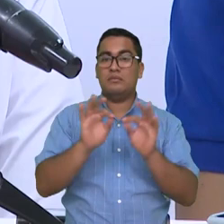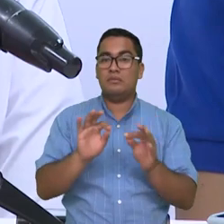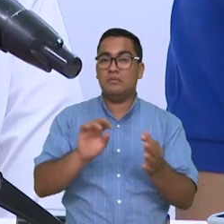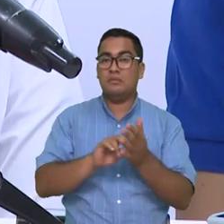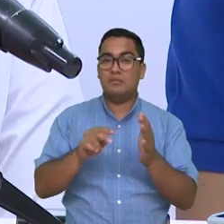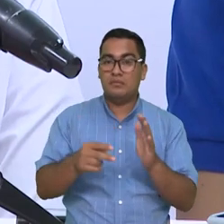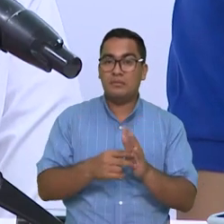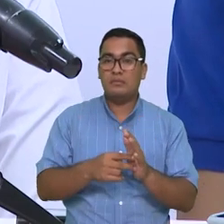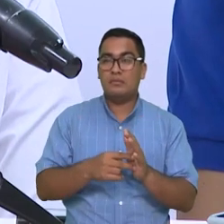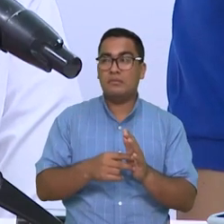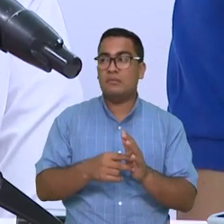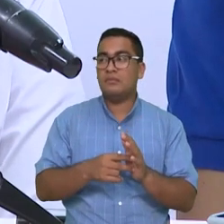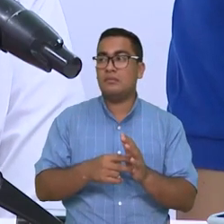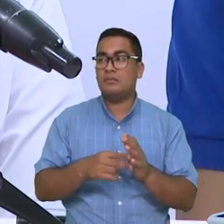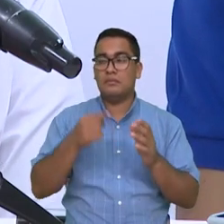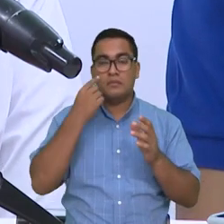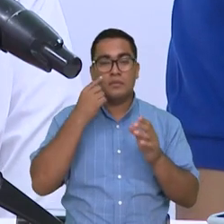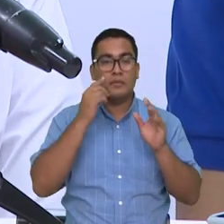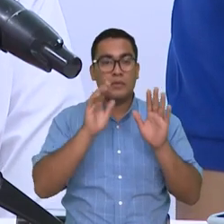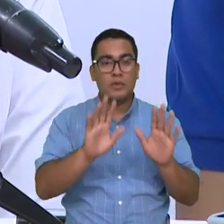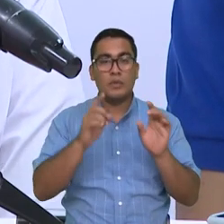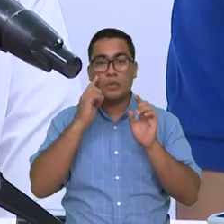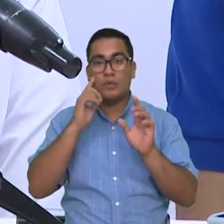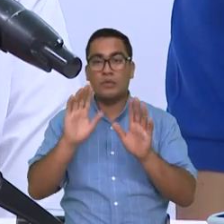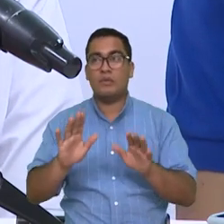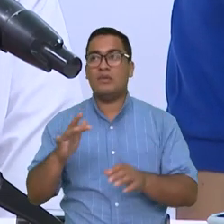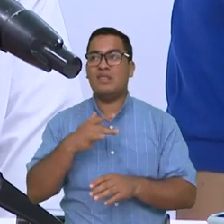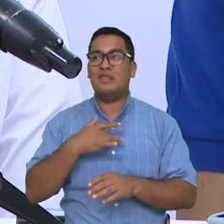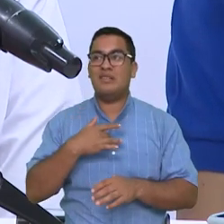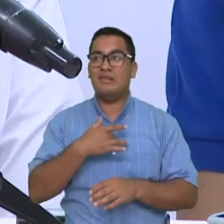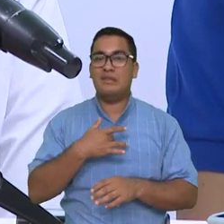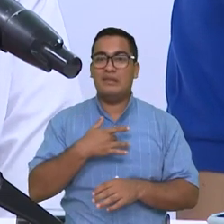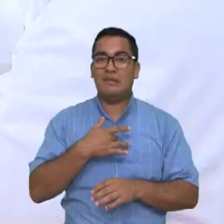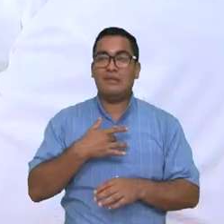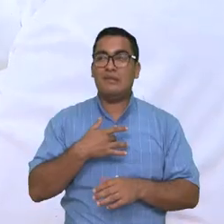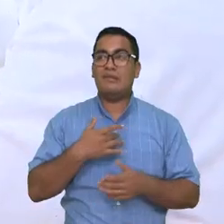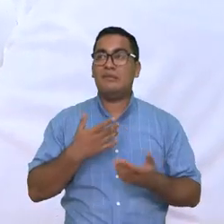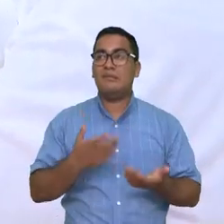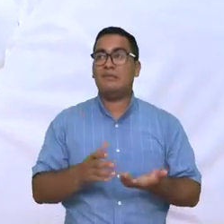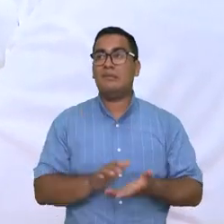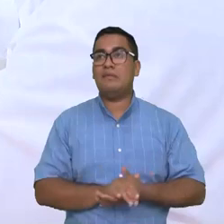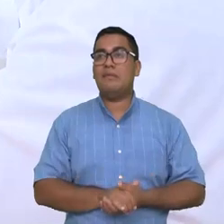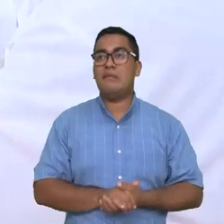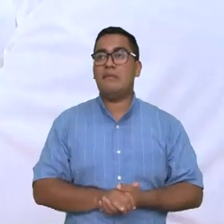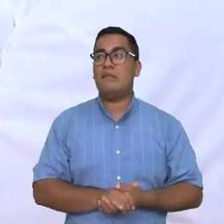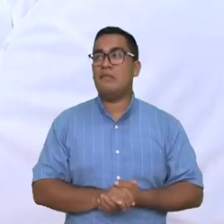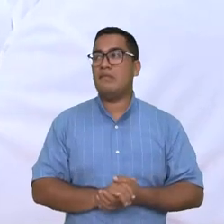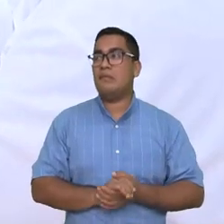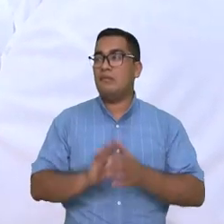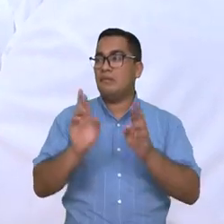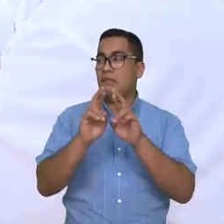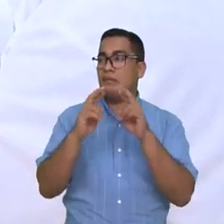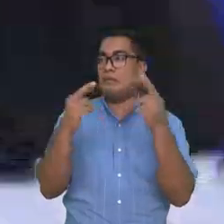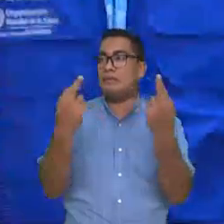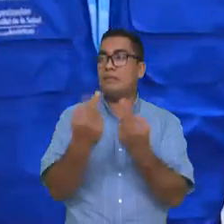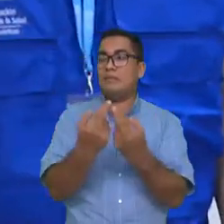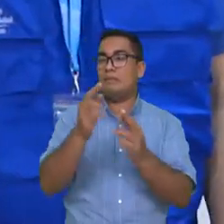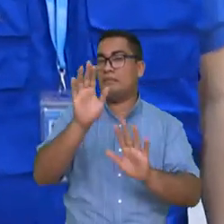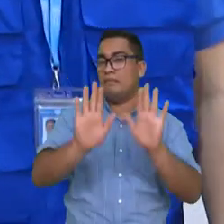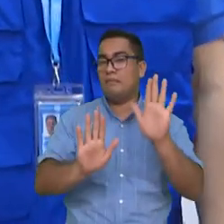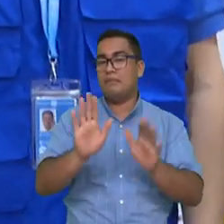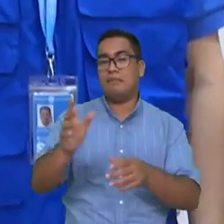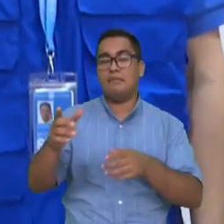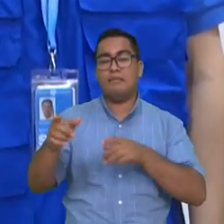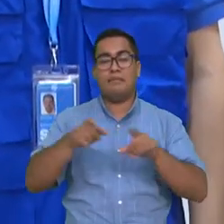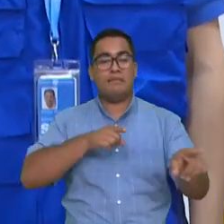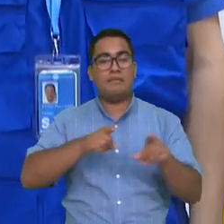medidas preventivas que son necesarias ante esta situación. En esta reunión participó una delegación de la